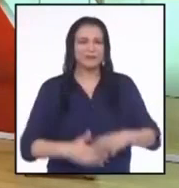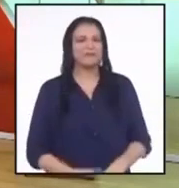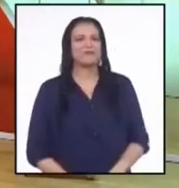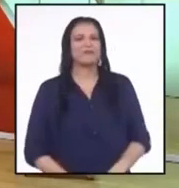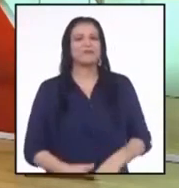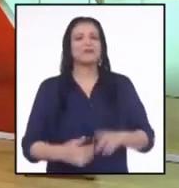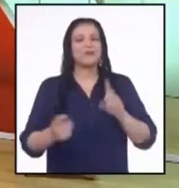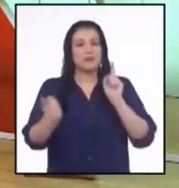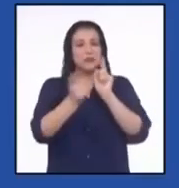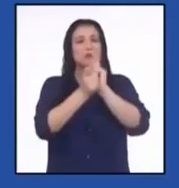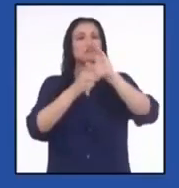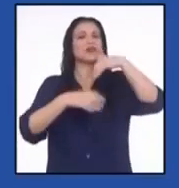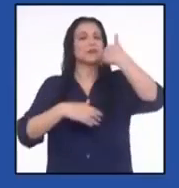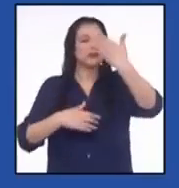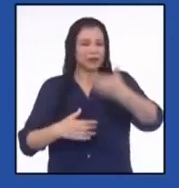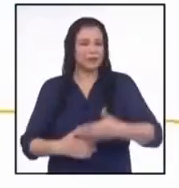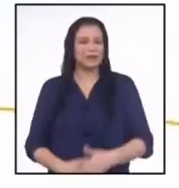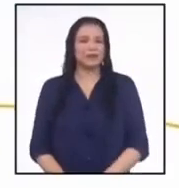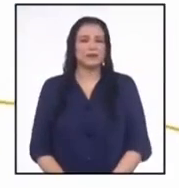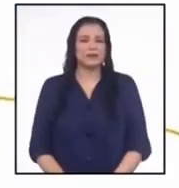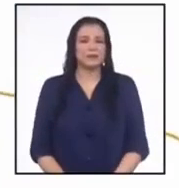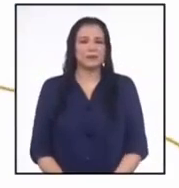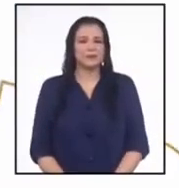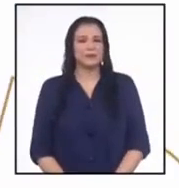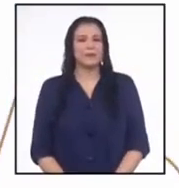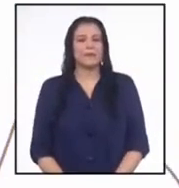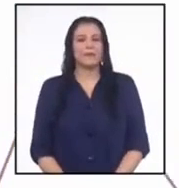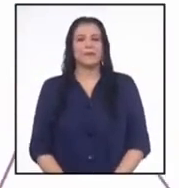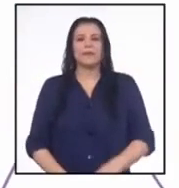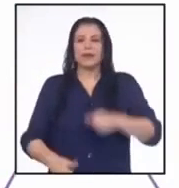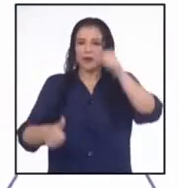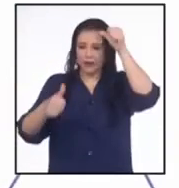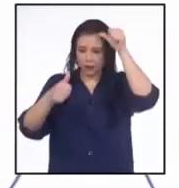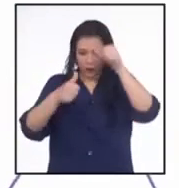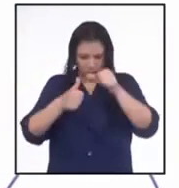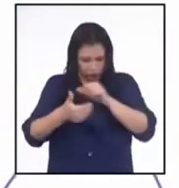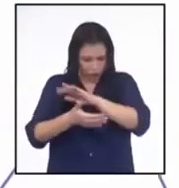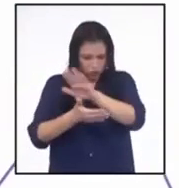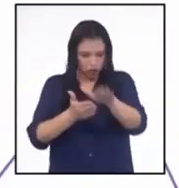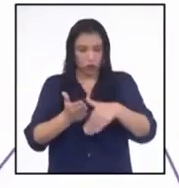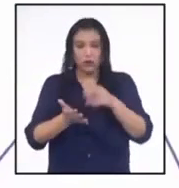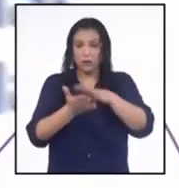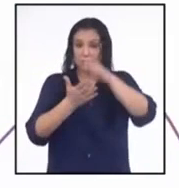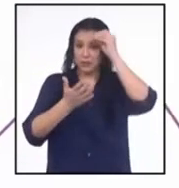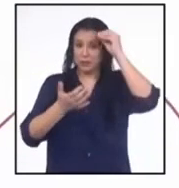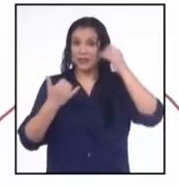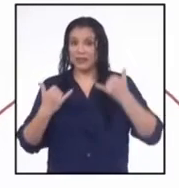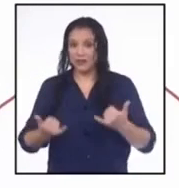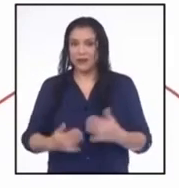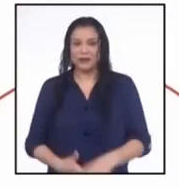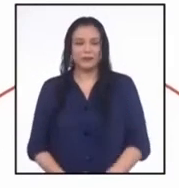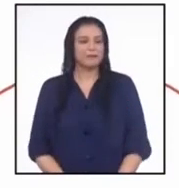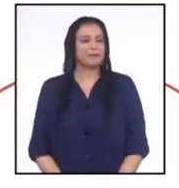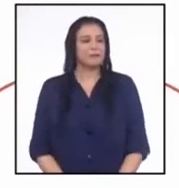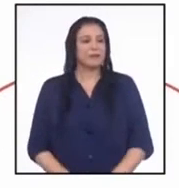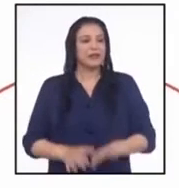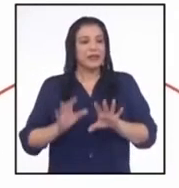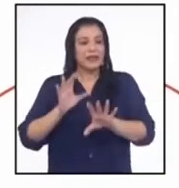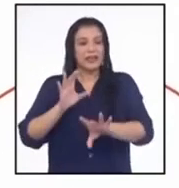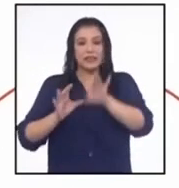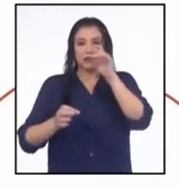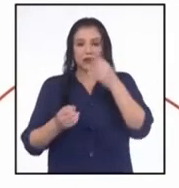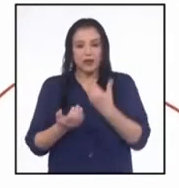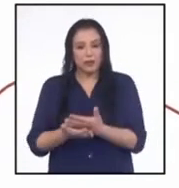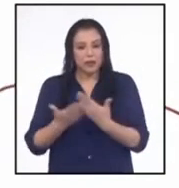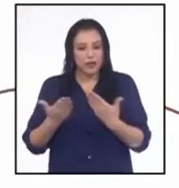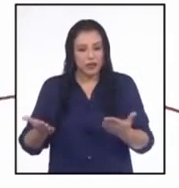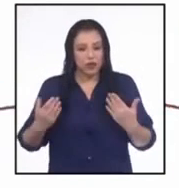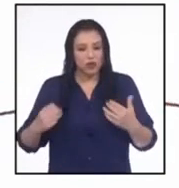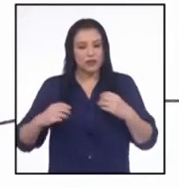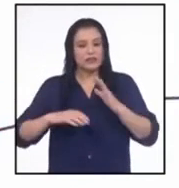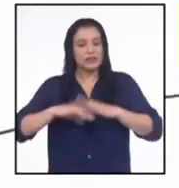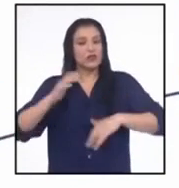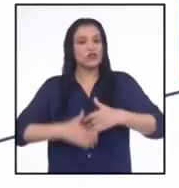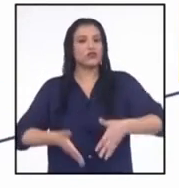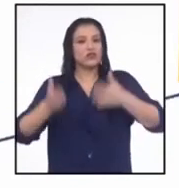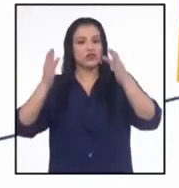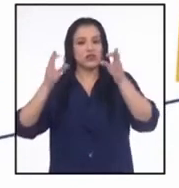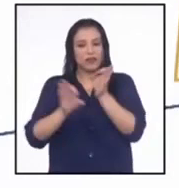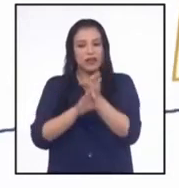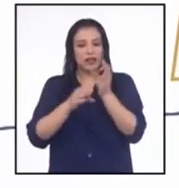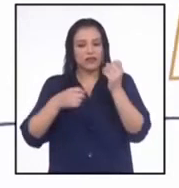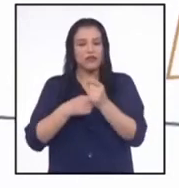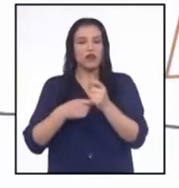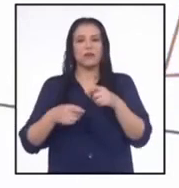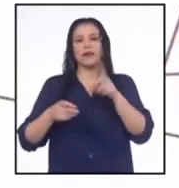profesora. Nos vemos, profesora. Recordemos lo que hoy aprendimos. Identificamos en objetos y construcciones las